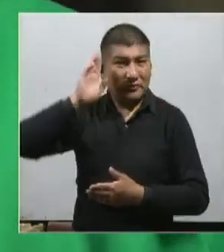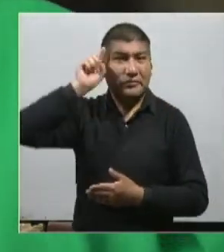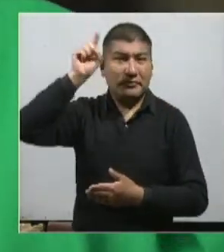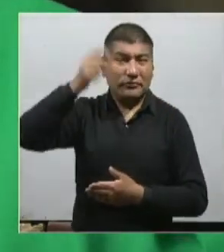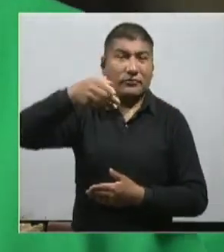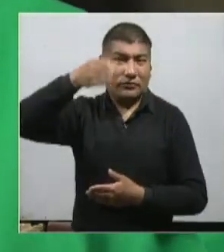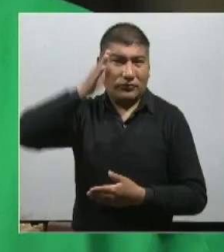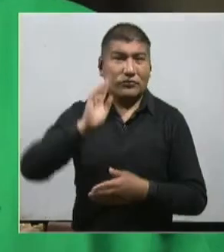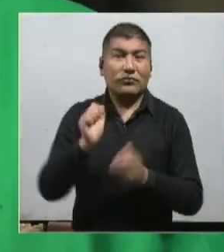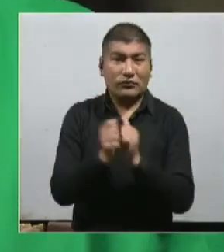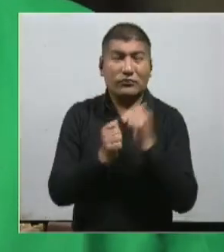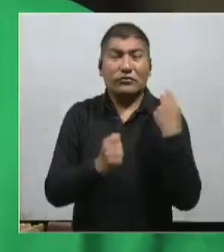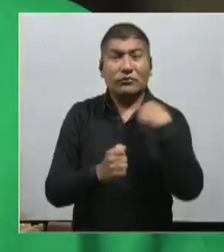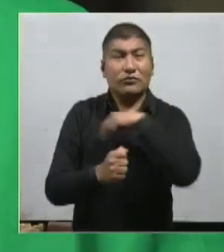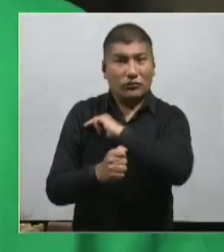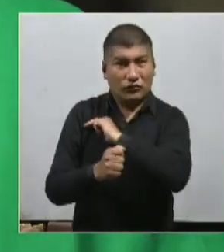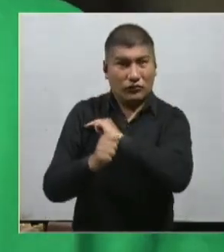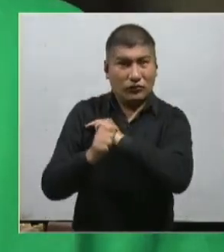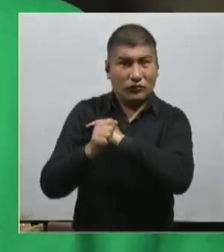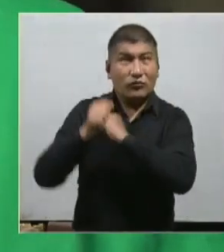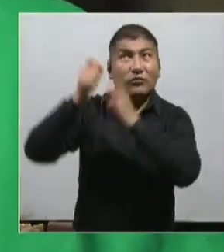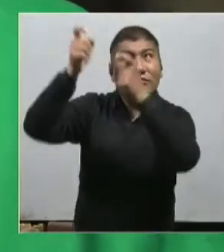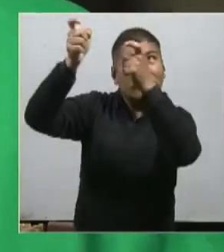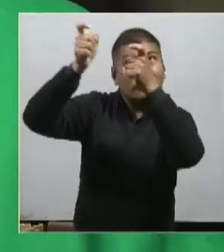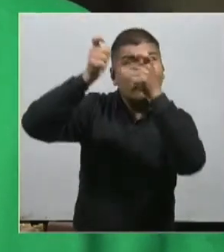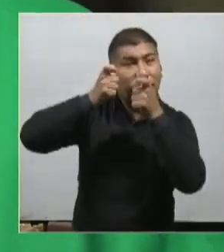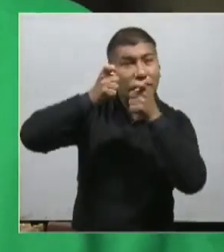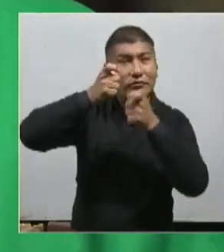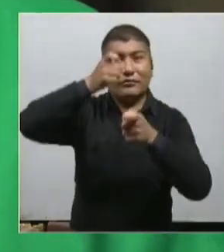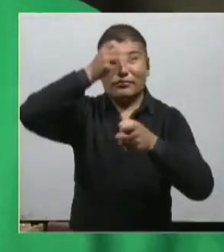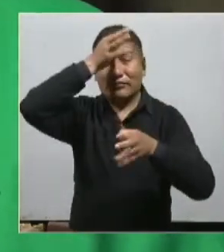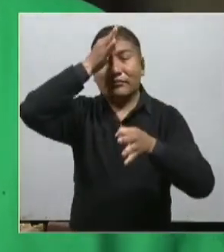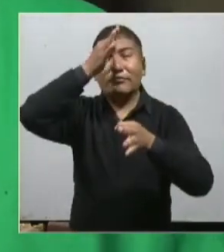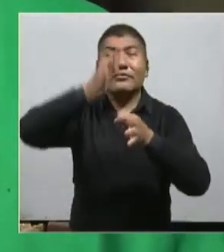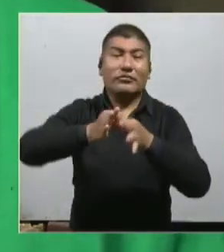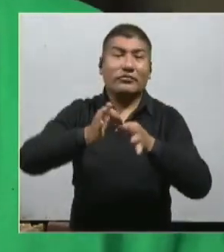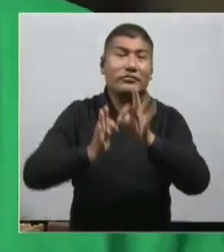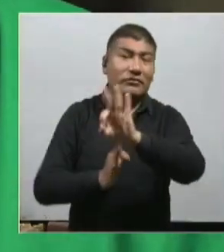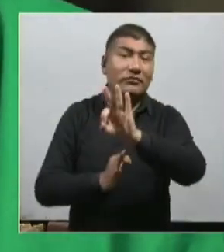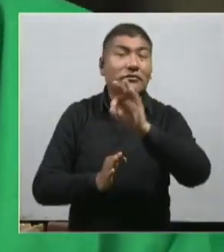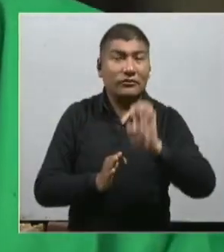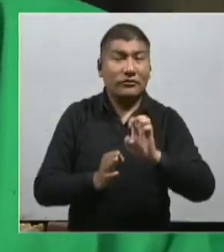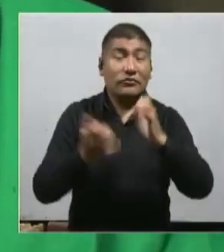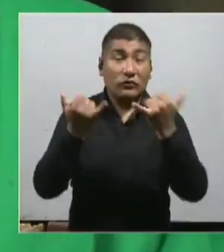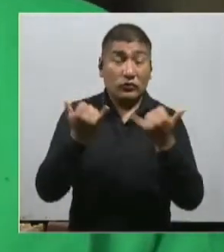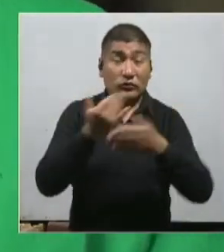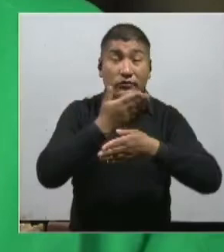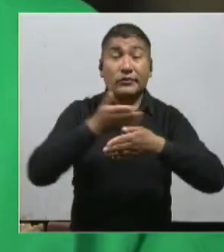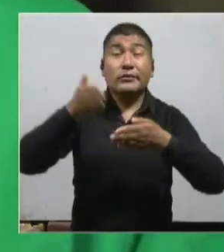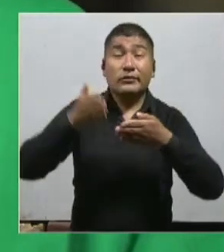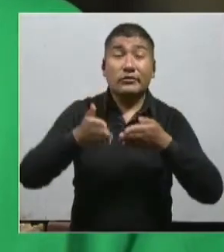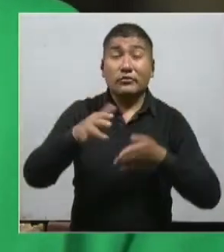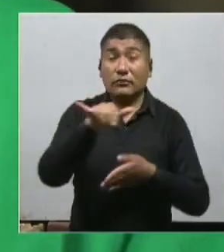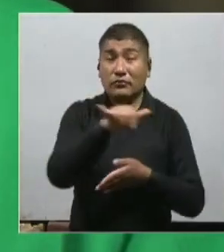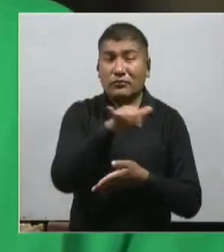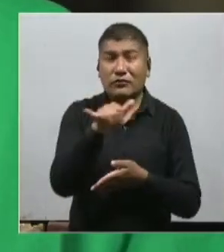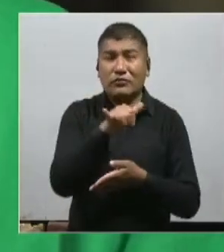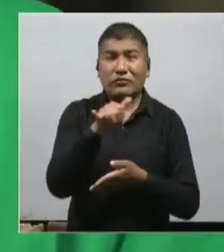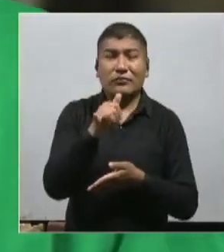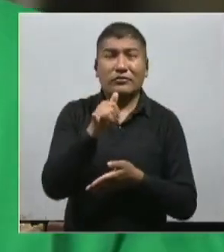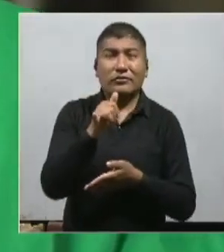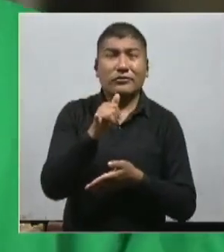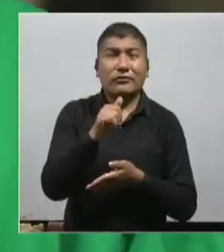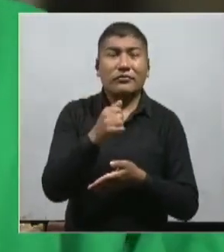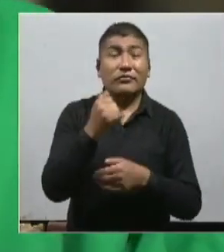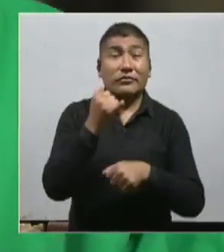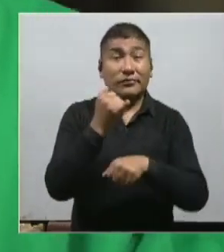con nosotros por el don de la fe. Hoy se termina también en la